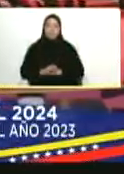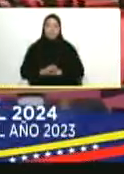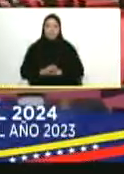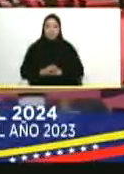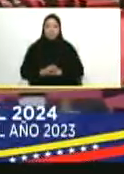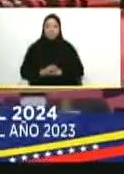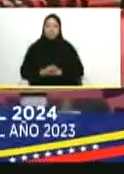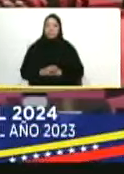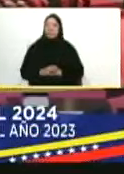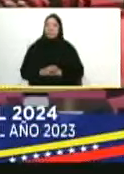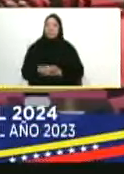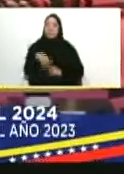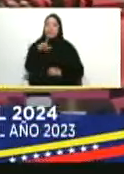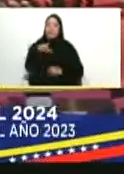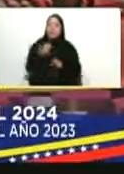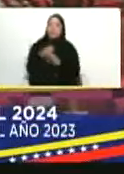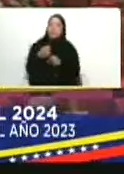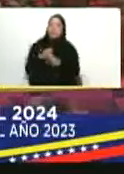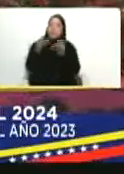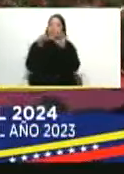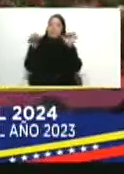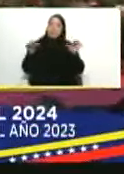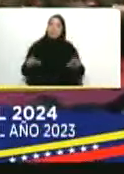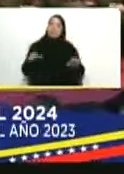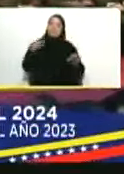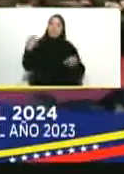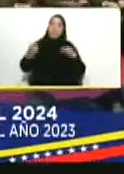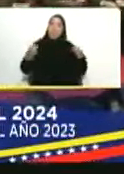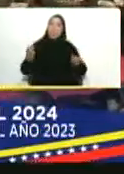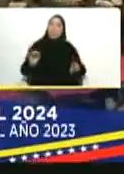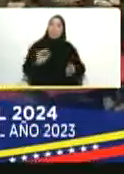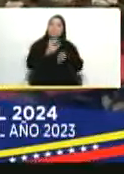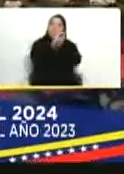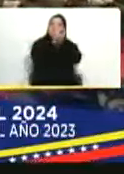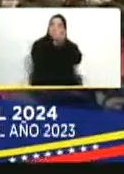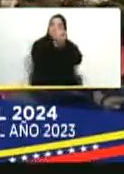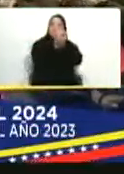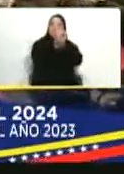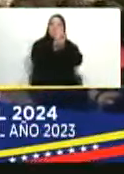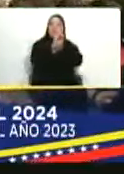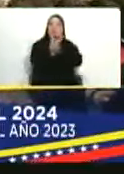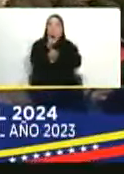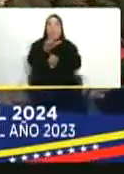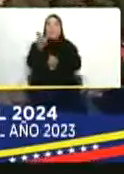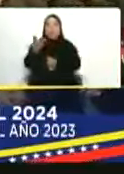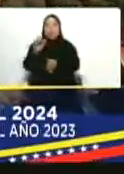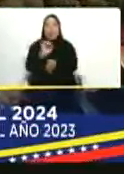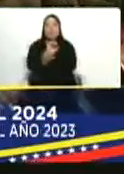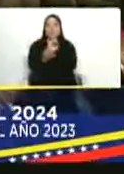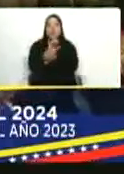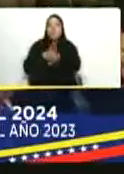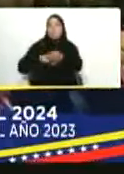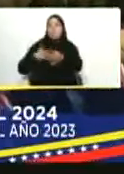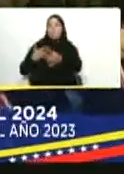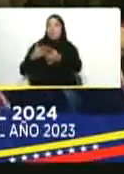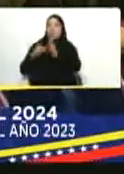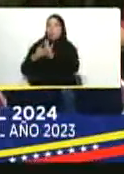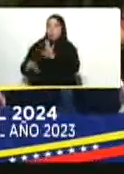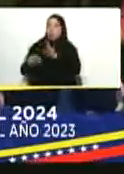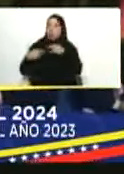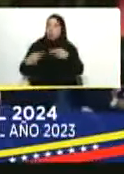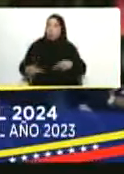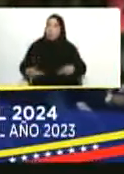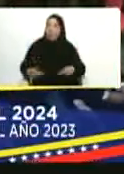Instaba también a trabajar por un sistema penitenciario cada vez más humanista, así también lo ha reseñado el presidente Nicolás Maduro Moros, que